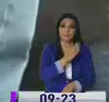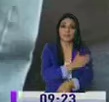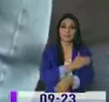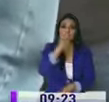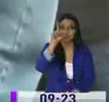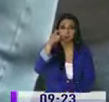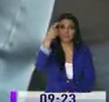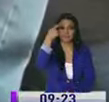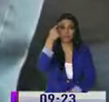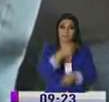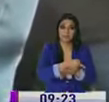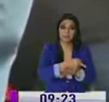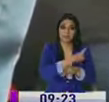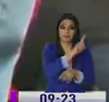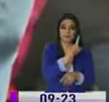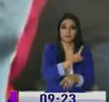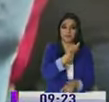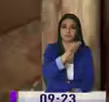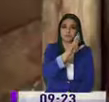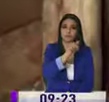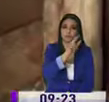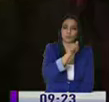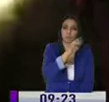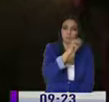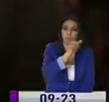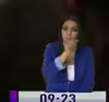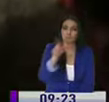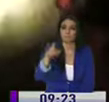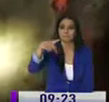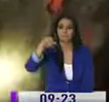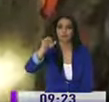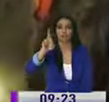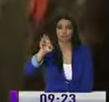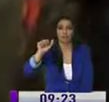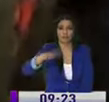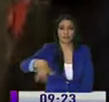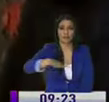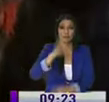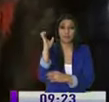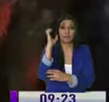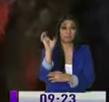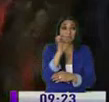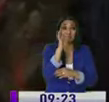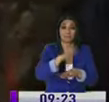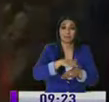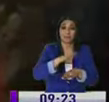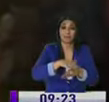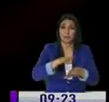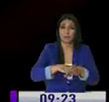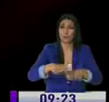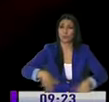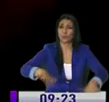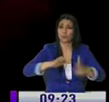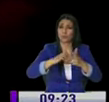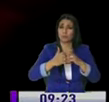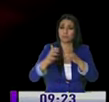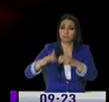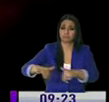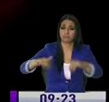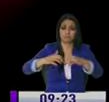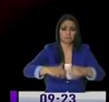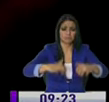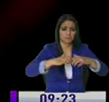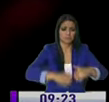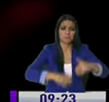para zaruma y portovelo hecho por el presidente de la república debido a las condiciones críticas que enfrentan estas localidades a